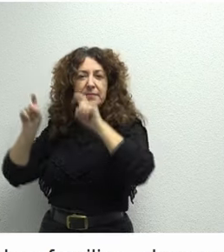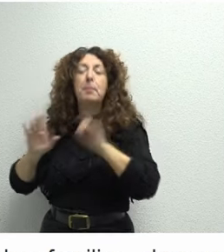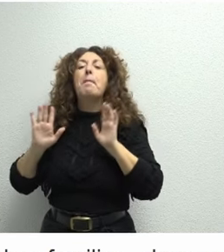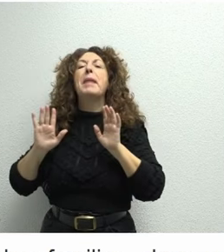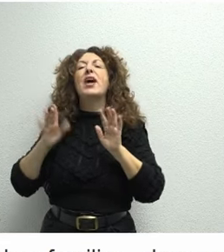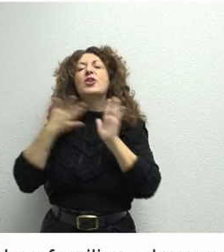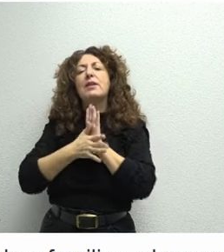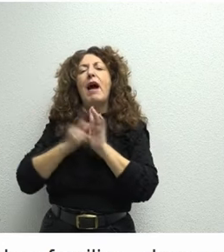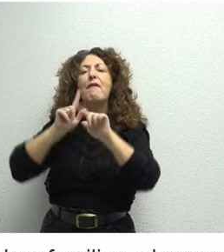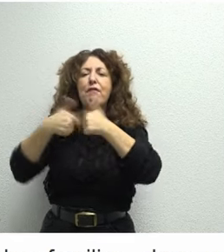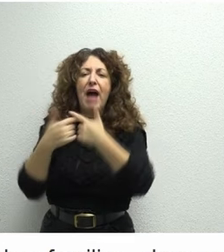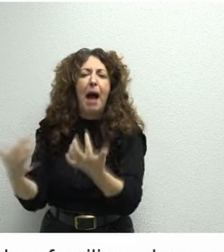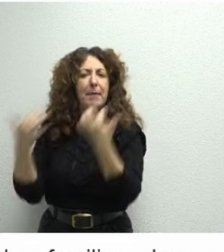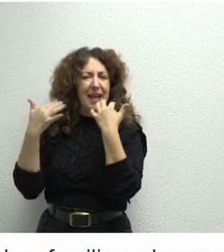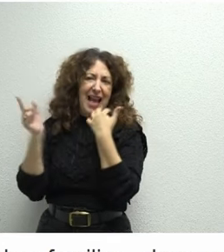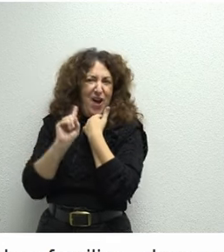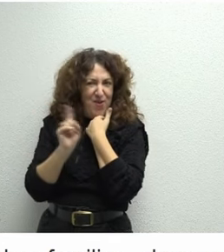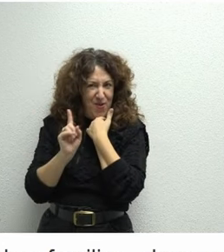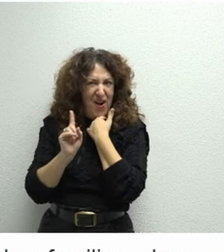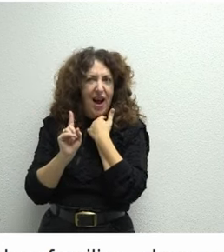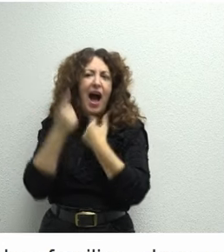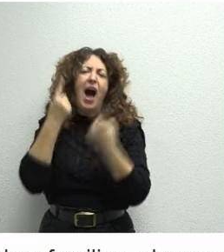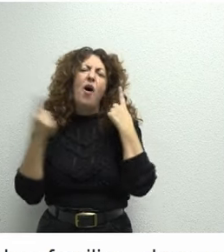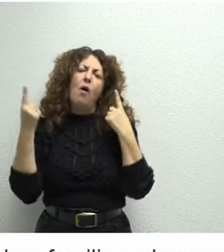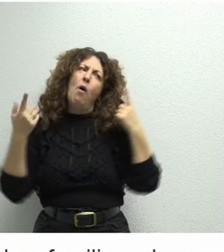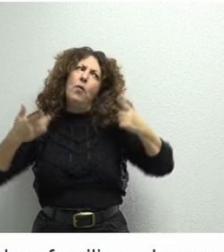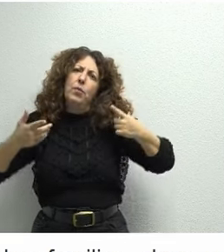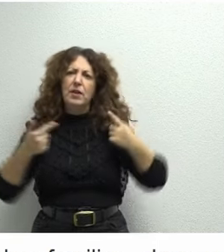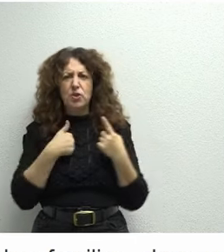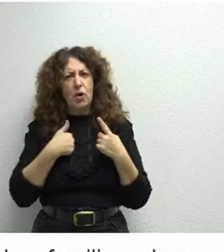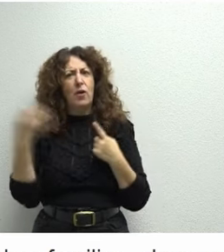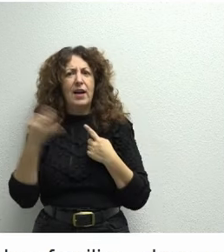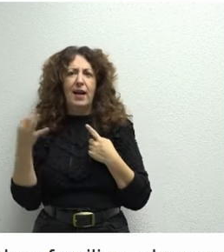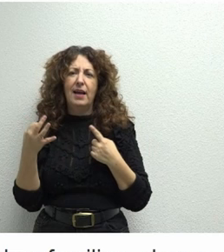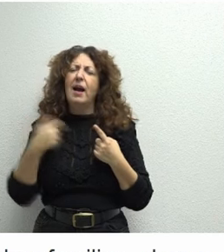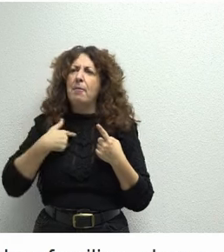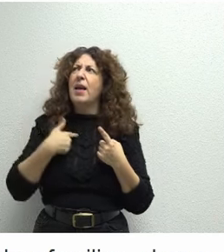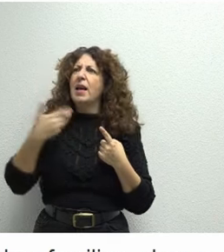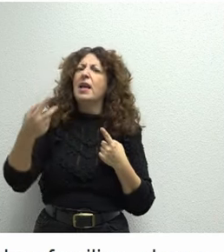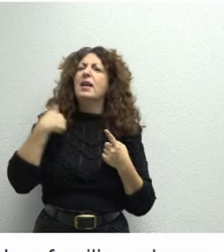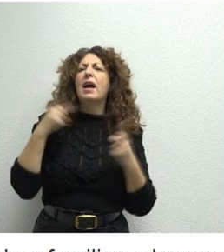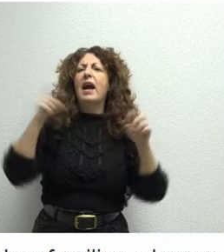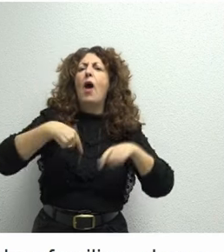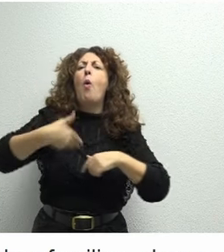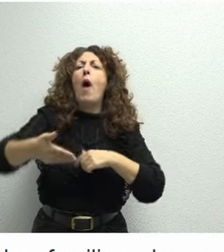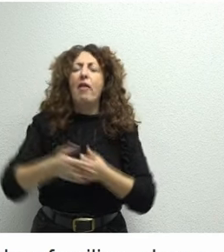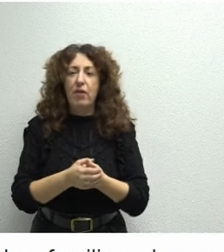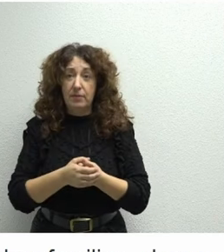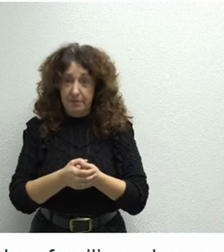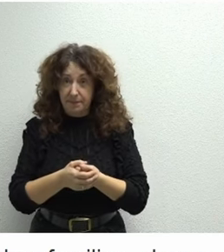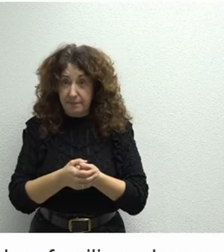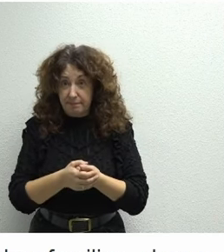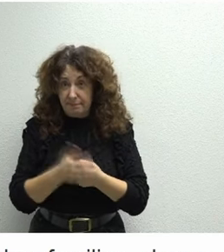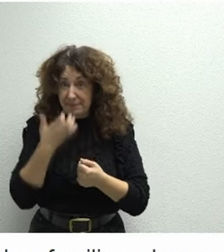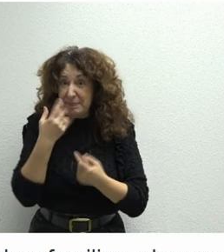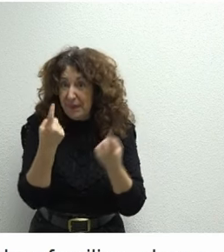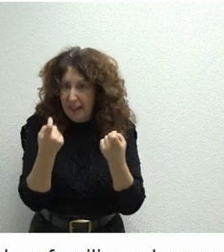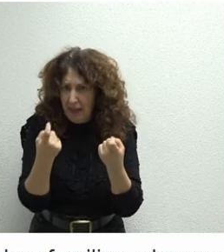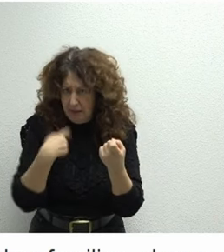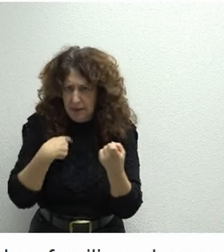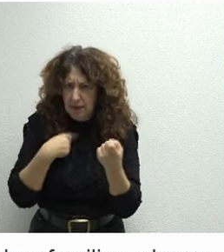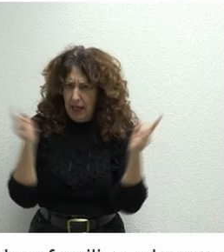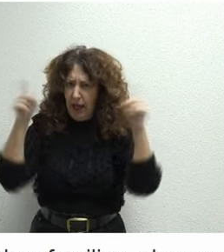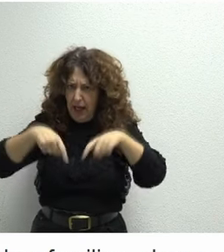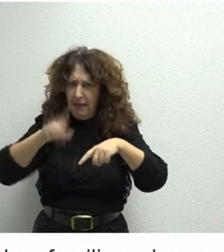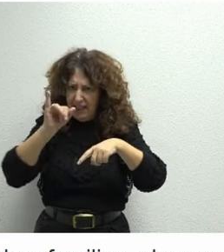fitánico y alguna familias Se quejan porque di Oiga y esto y a mí cuando me ve y bueno Sí sí pues cuando necesite Sí sí le vemos y